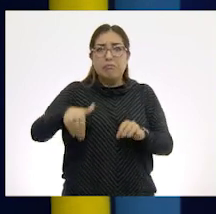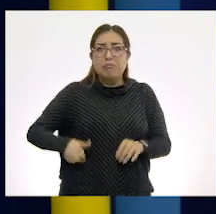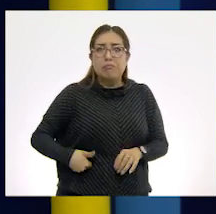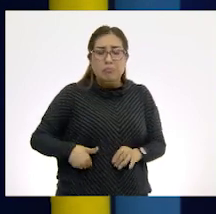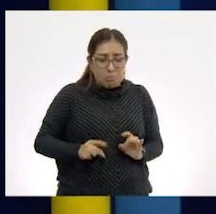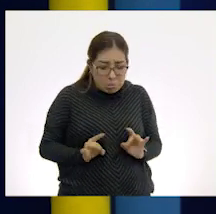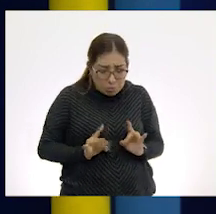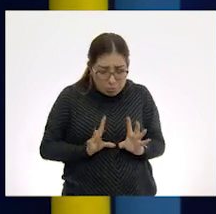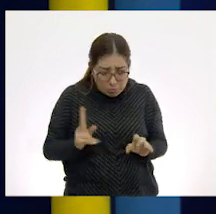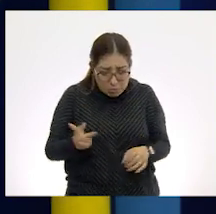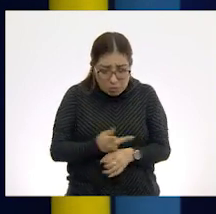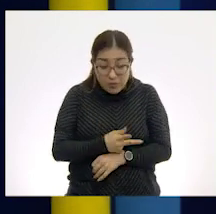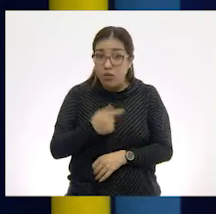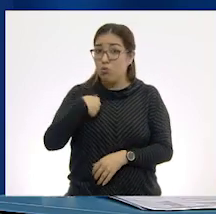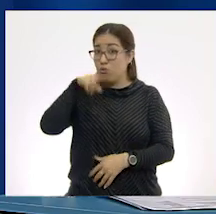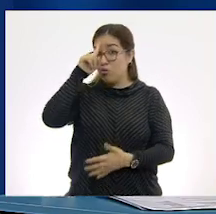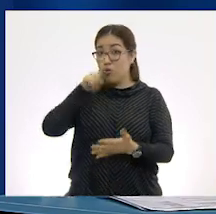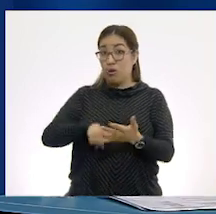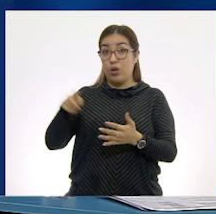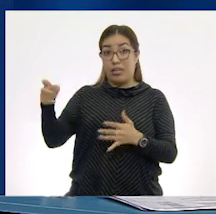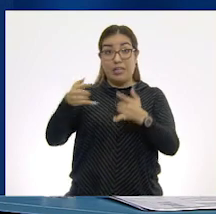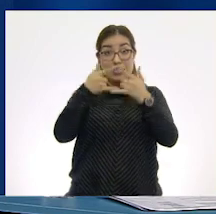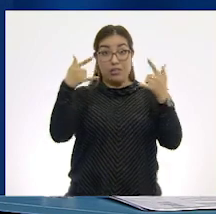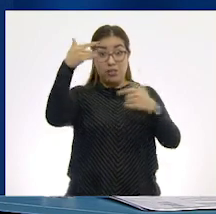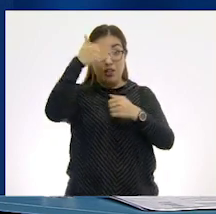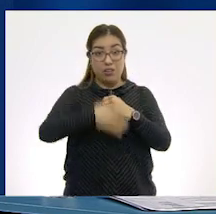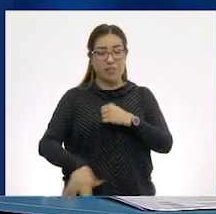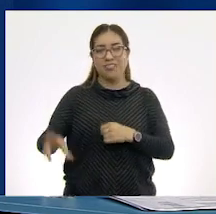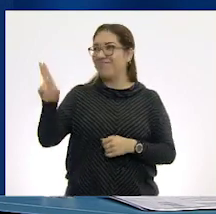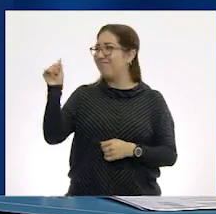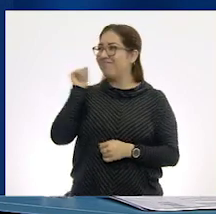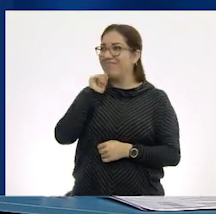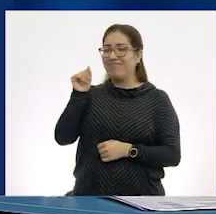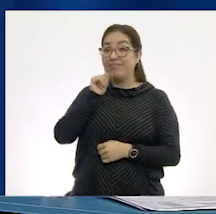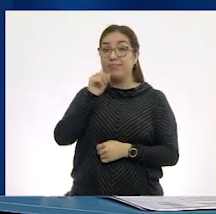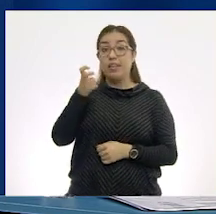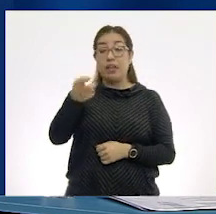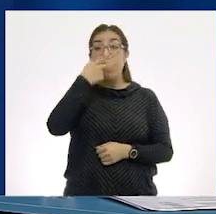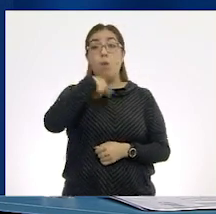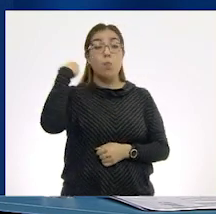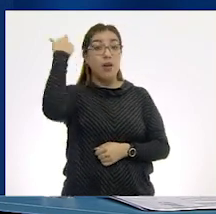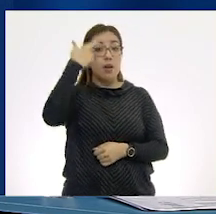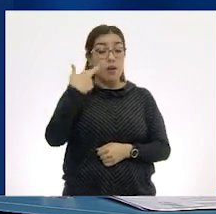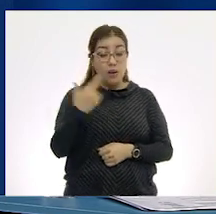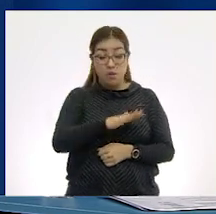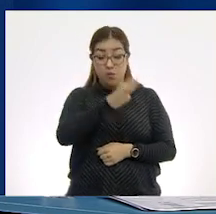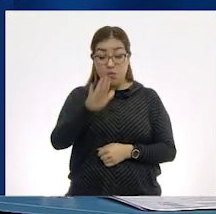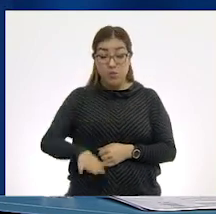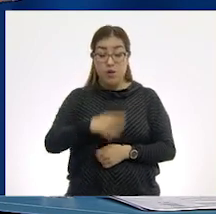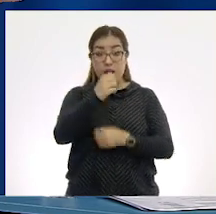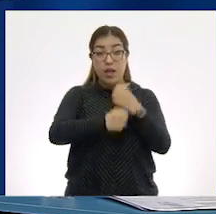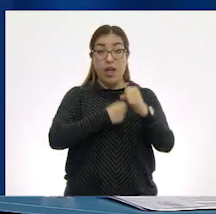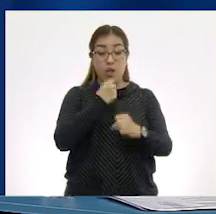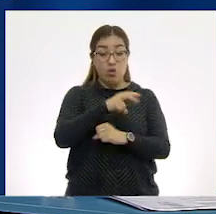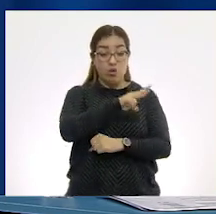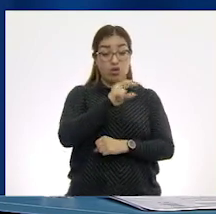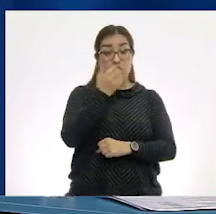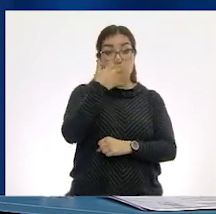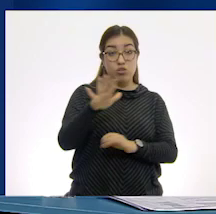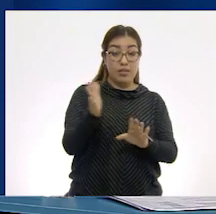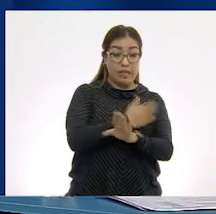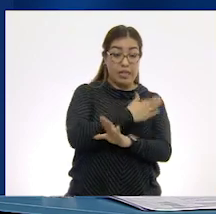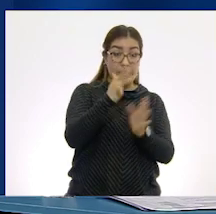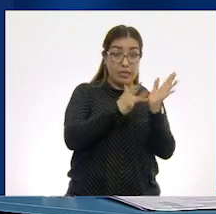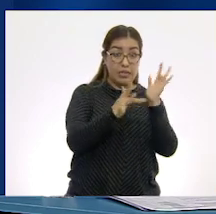Supongo que ahí termina esta historia. Para nada. Muere el emperador Qin Shi Huang en el año 210 a.C., pero